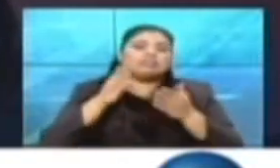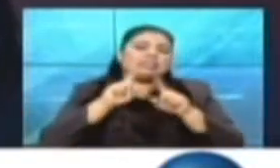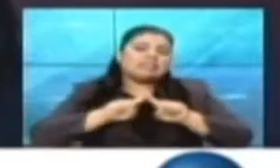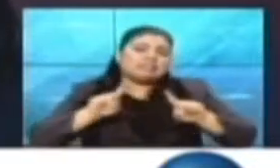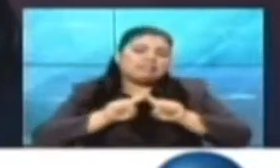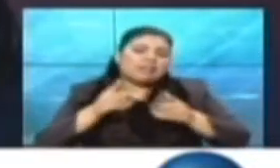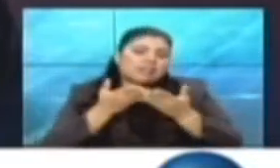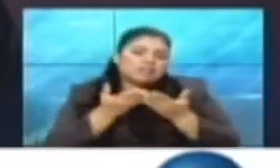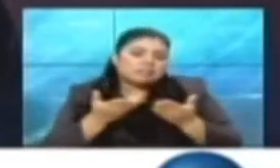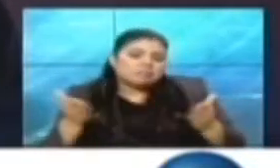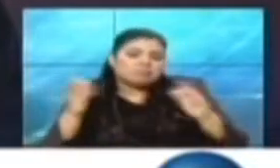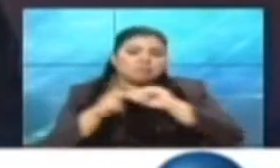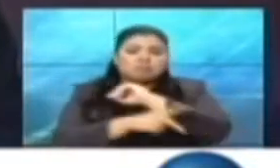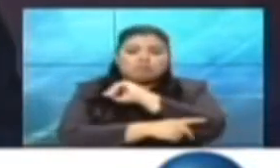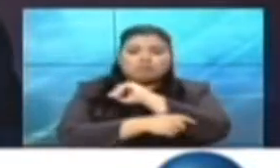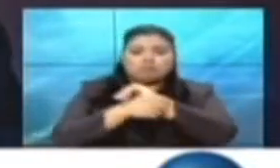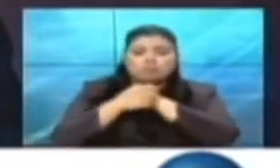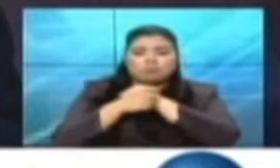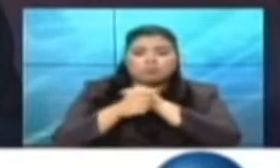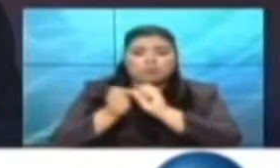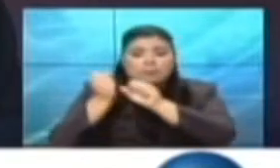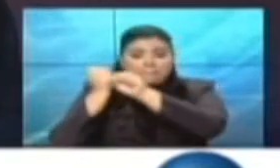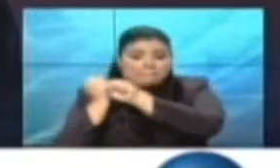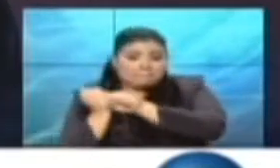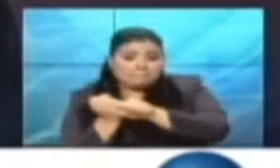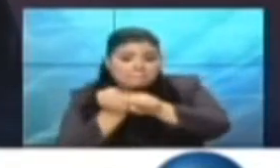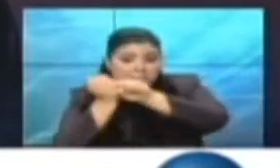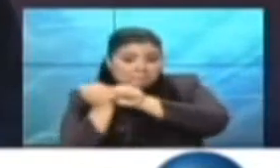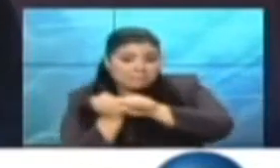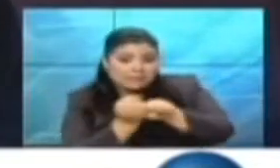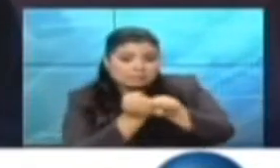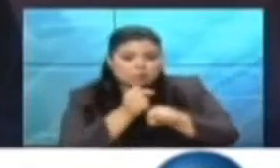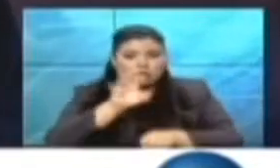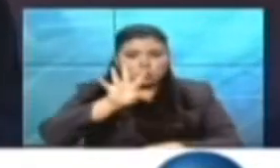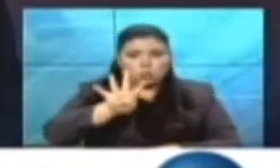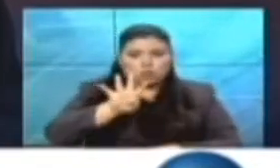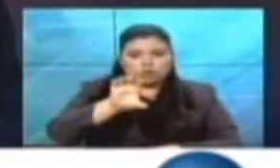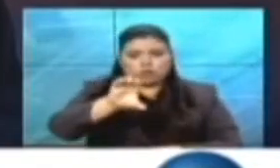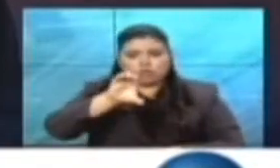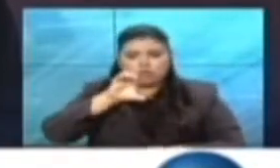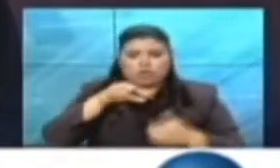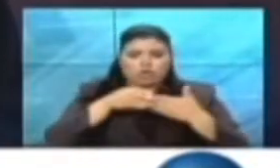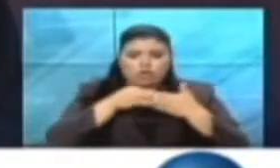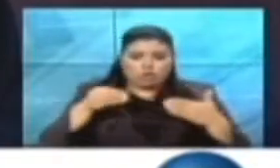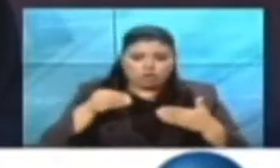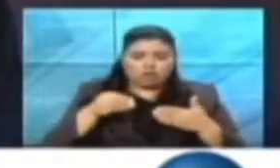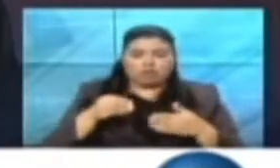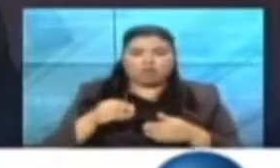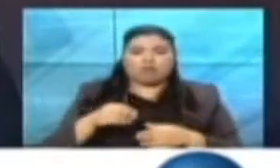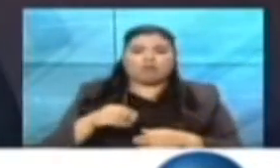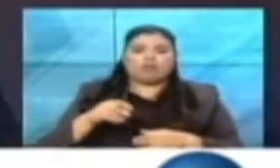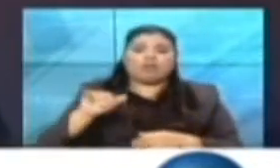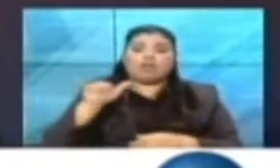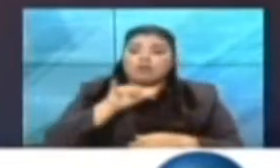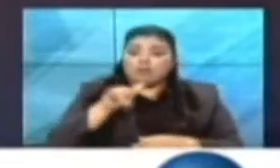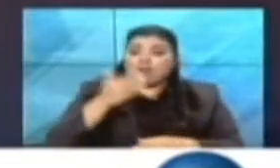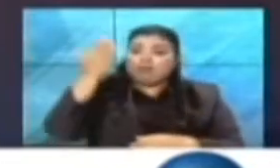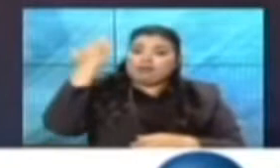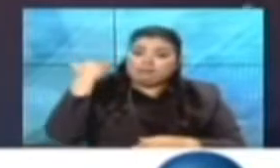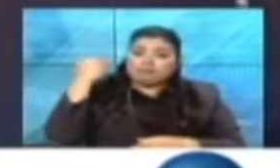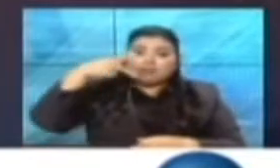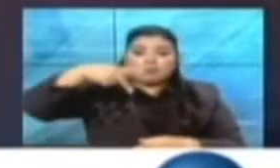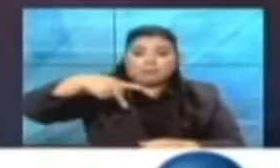existen los bates hoy cuestan 400 dólares ayer fue el pan después del fish y así sucesivamente